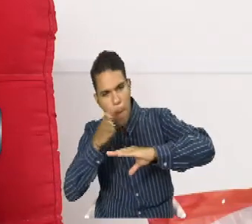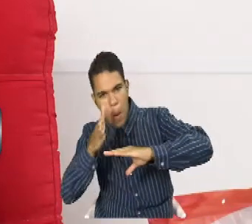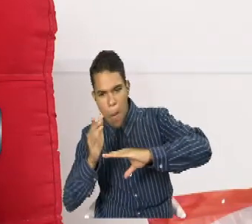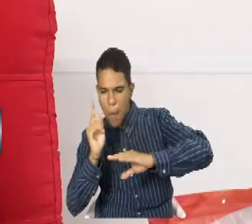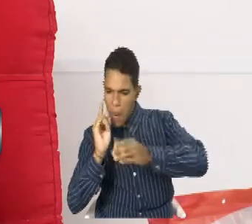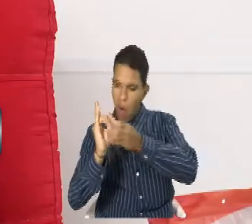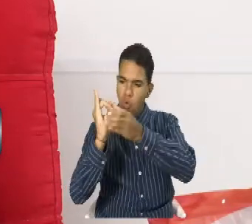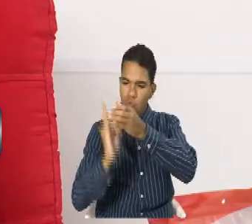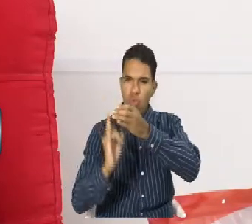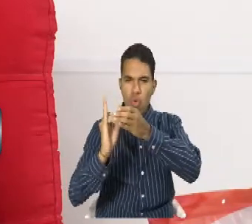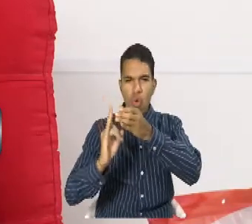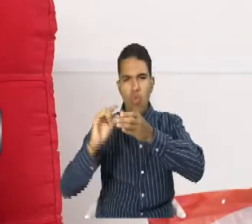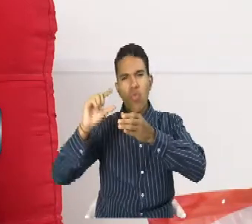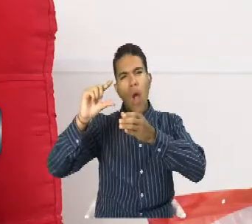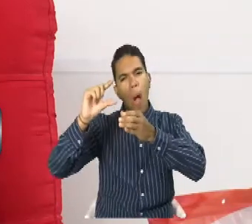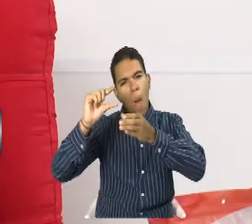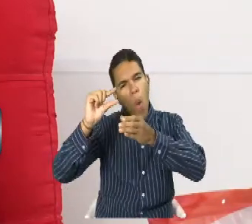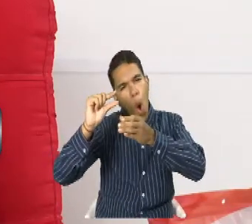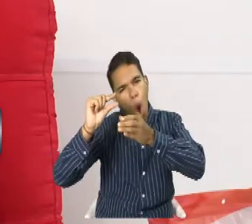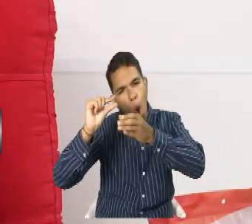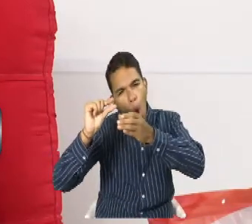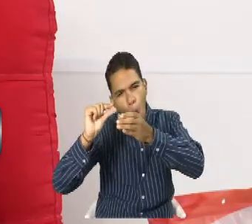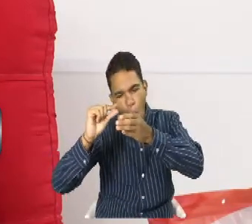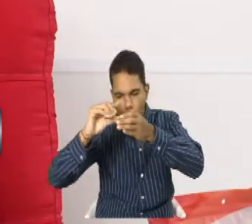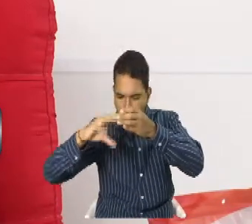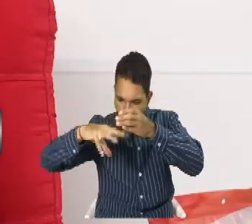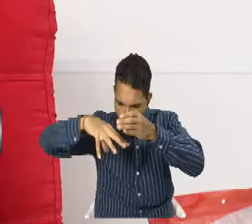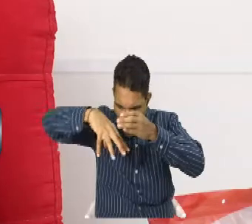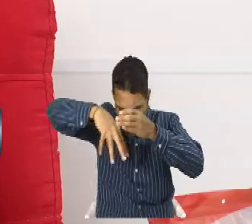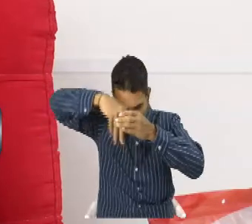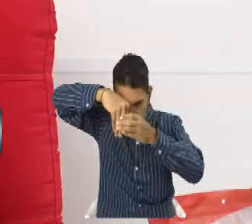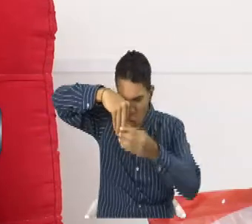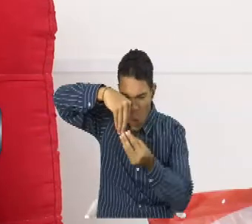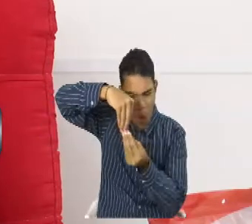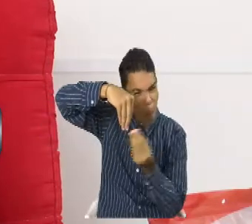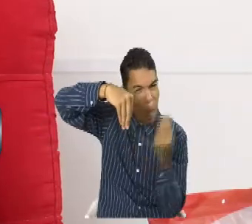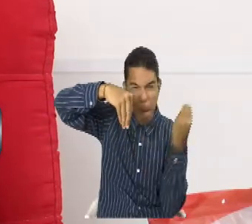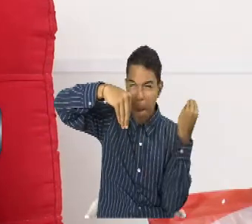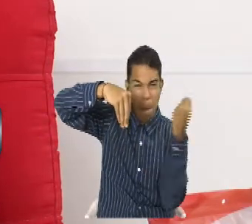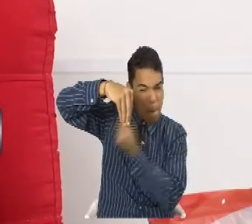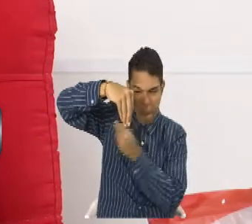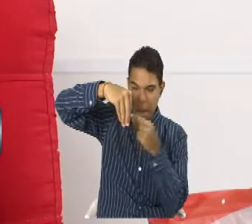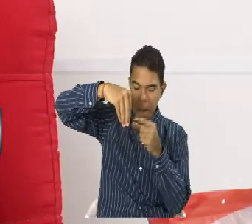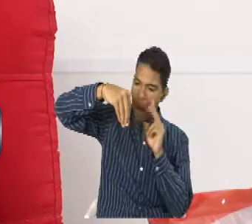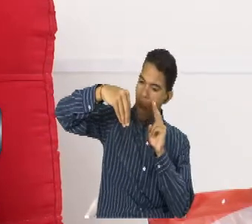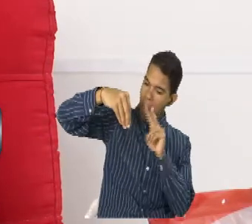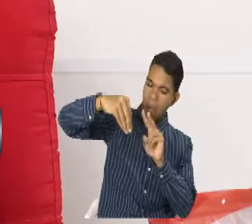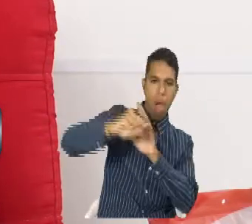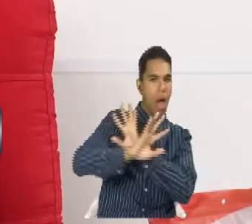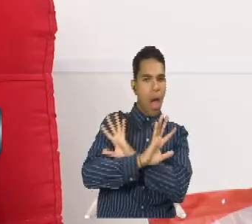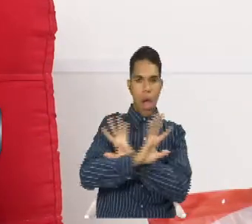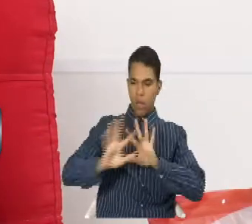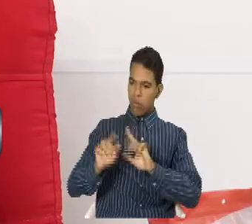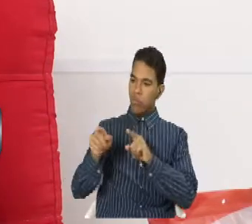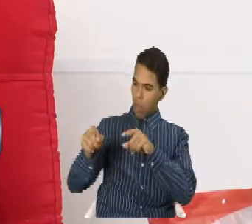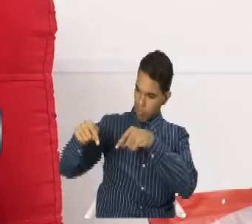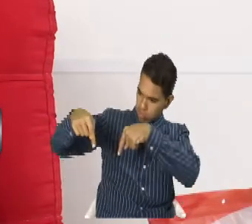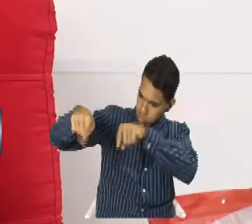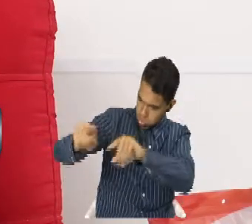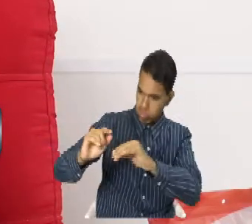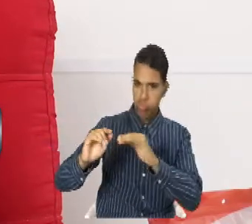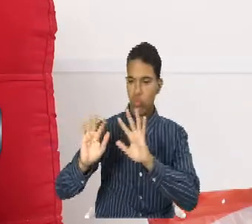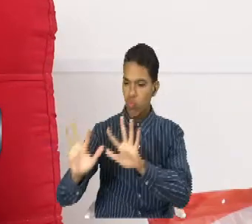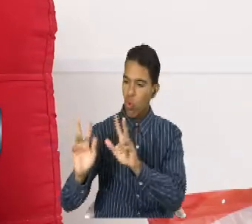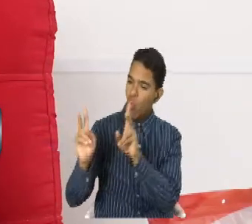va haciendo menos líquido hasta que ya deja de salir. Cuando ya no sale ni una gota, decimos este paciente ya está listo para dejarlo descansar alrededor de